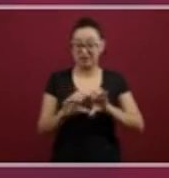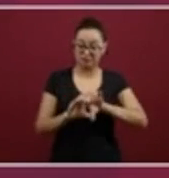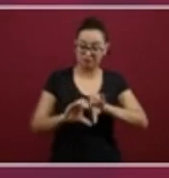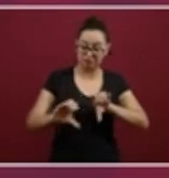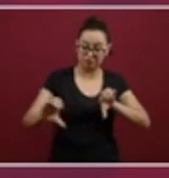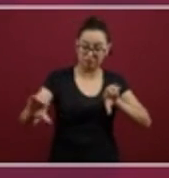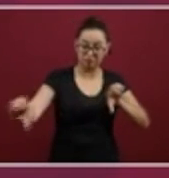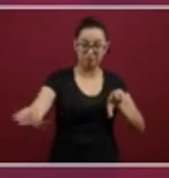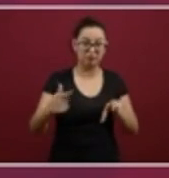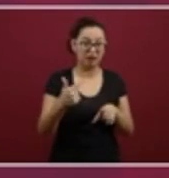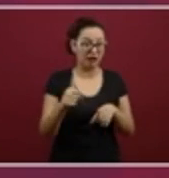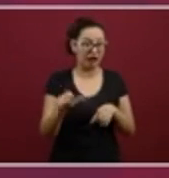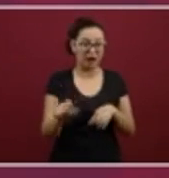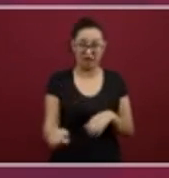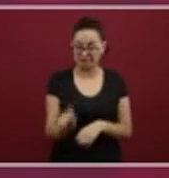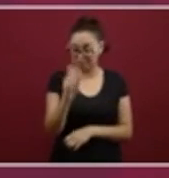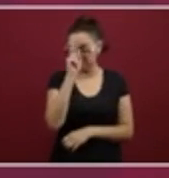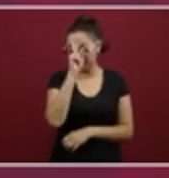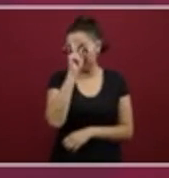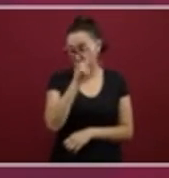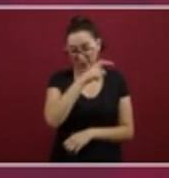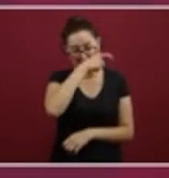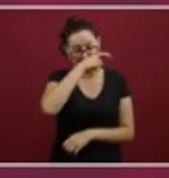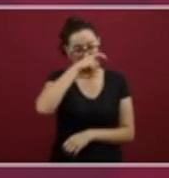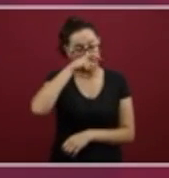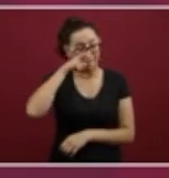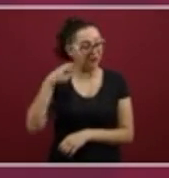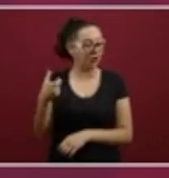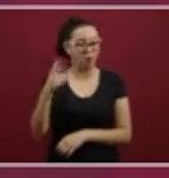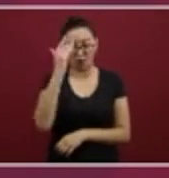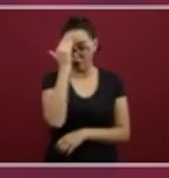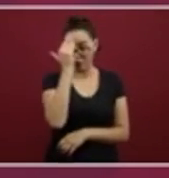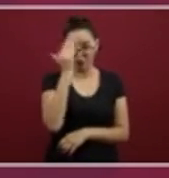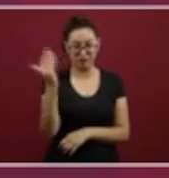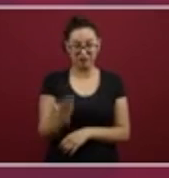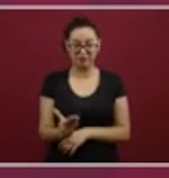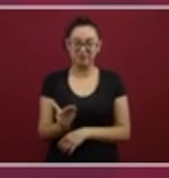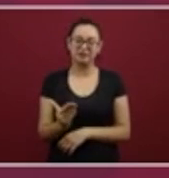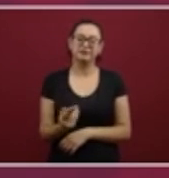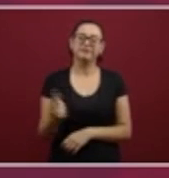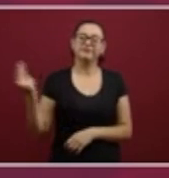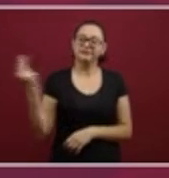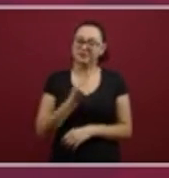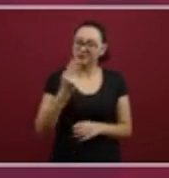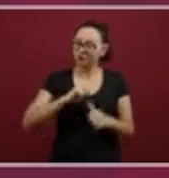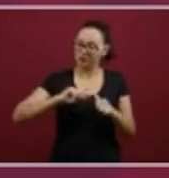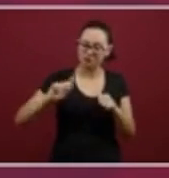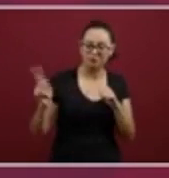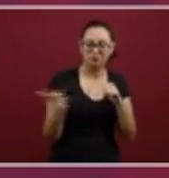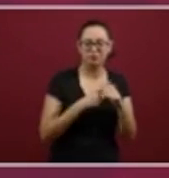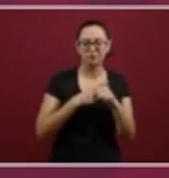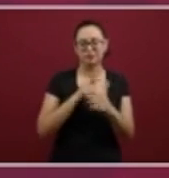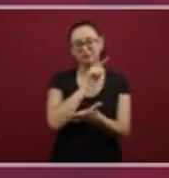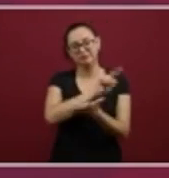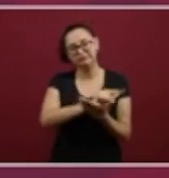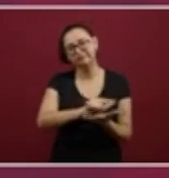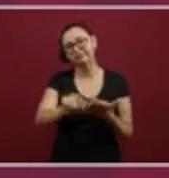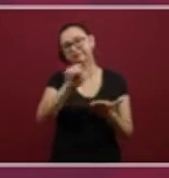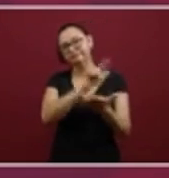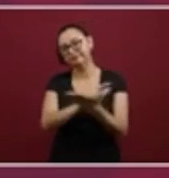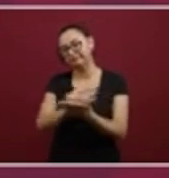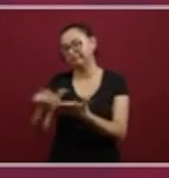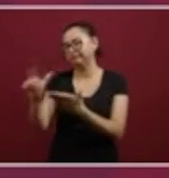leoninos. Entonces, estamos limpiando de corrupción la Comisión Federal de